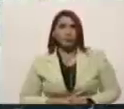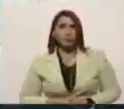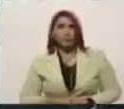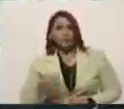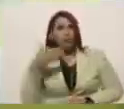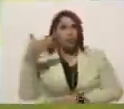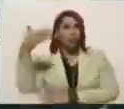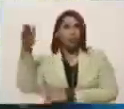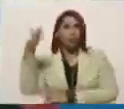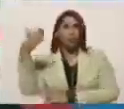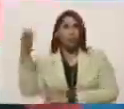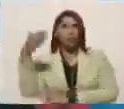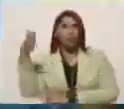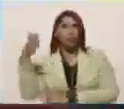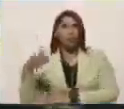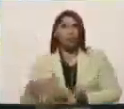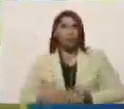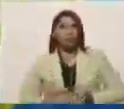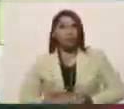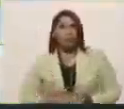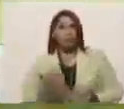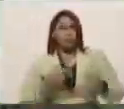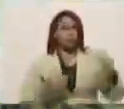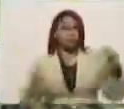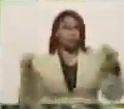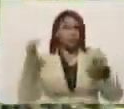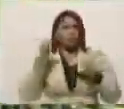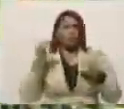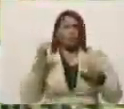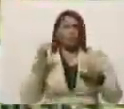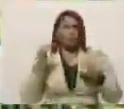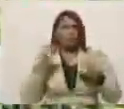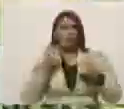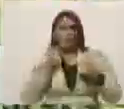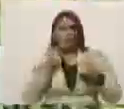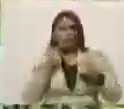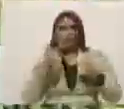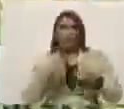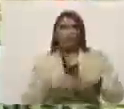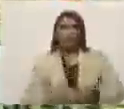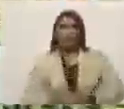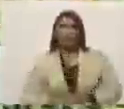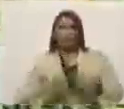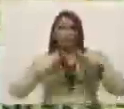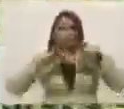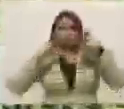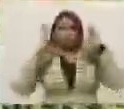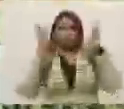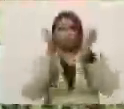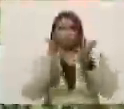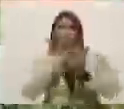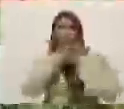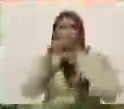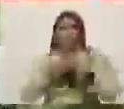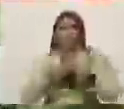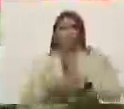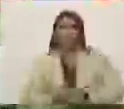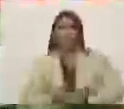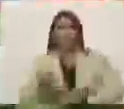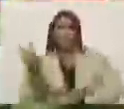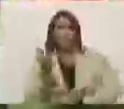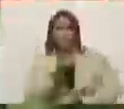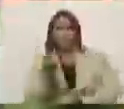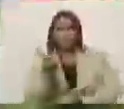banderas, levantemos la moral y digámosle al mundo entero,